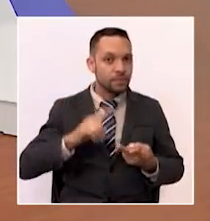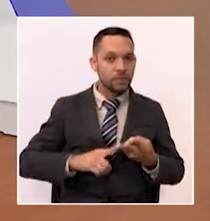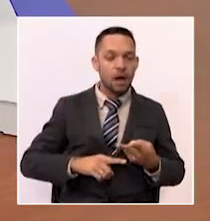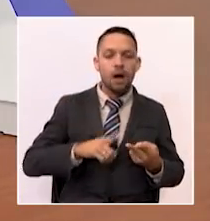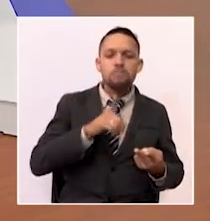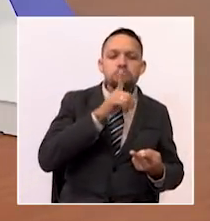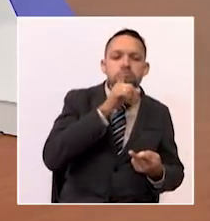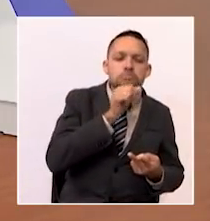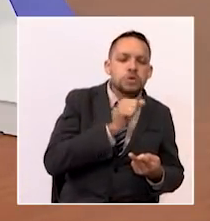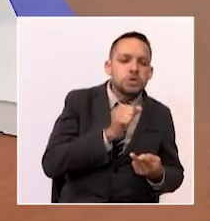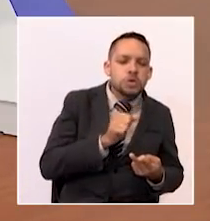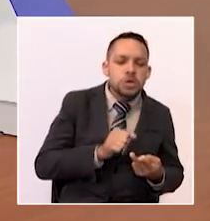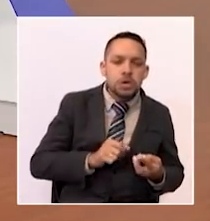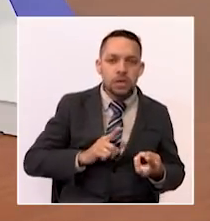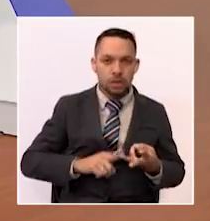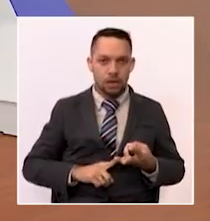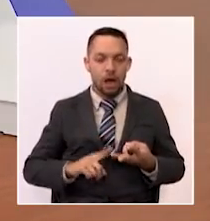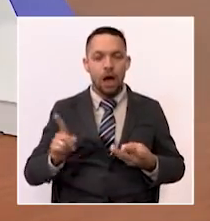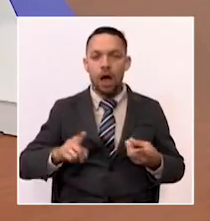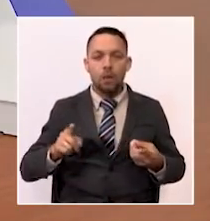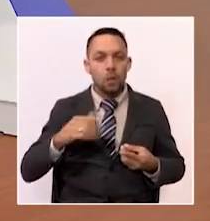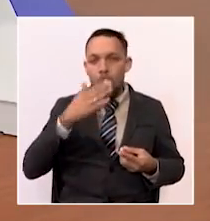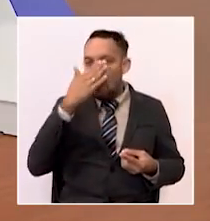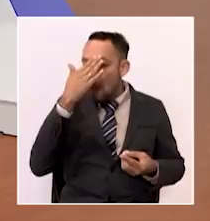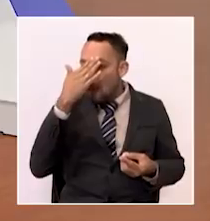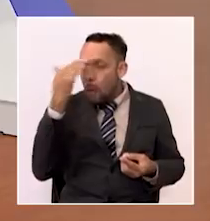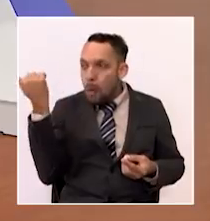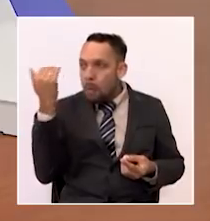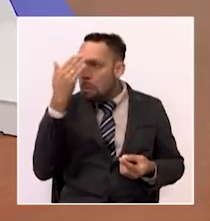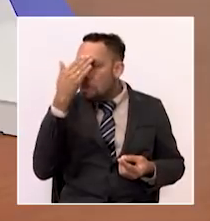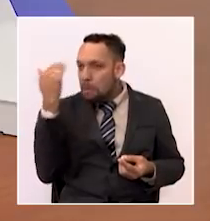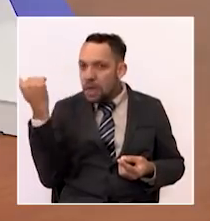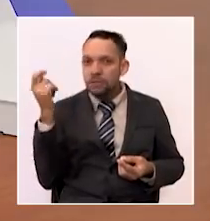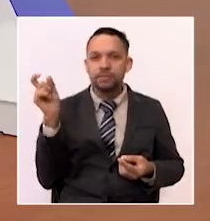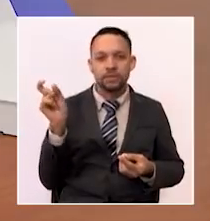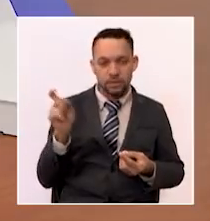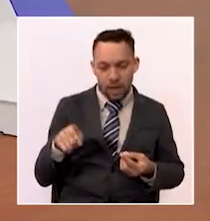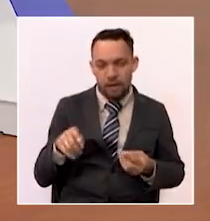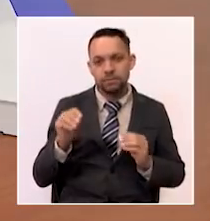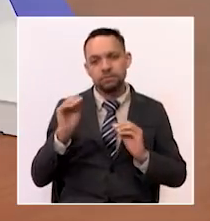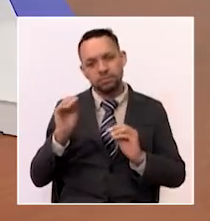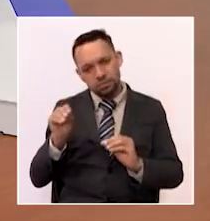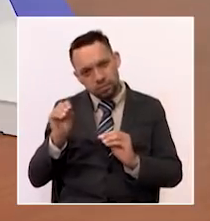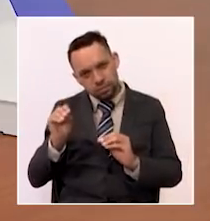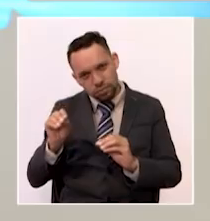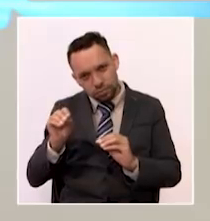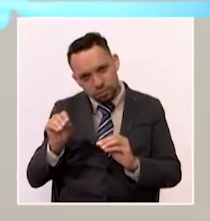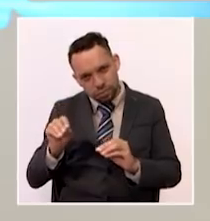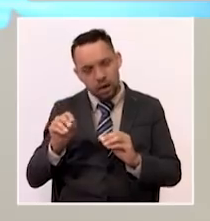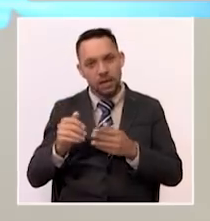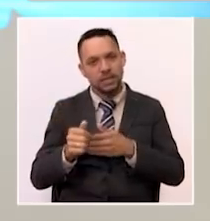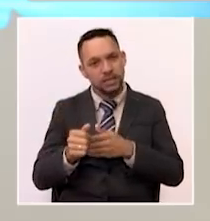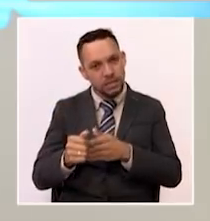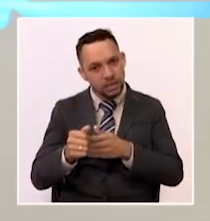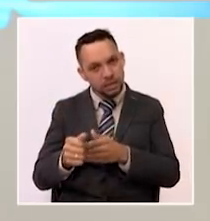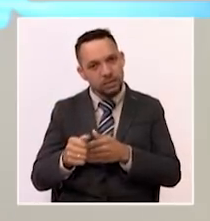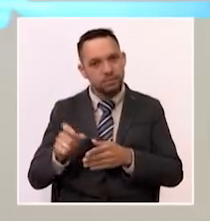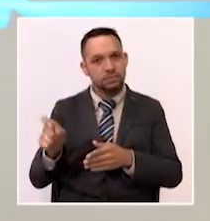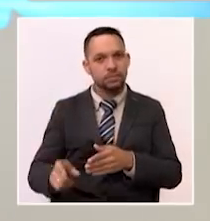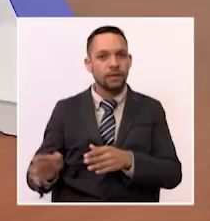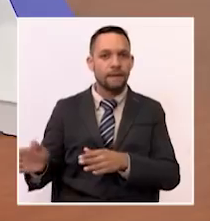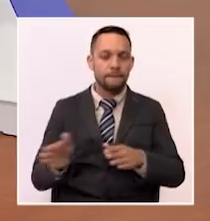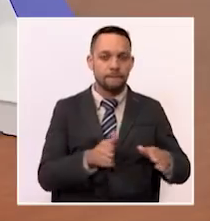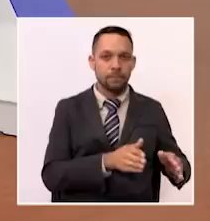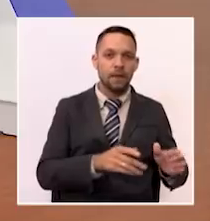o hay mujeres que tienen demencia y no tienen como la conciencia para hacer esa limpieza, el encargado del cuidado debe hacer estas limpiezas. Bueno,